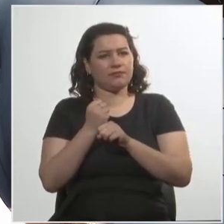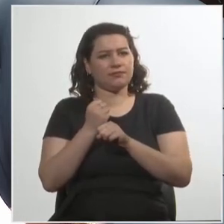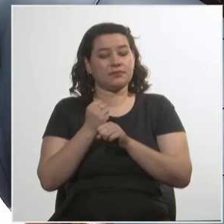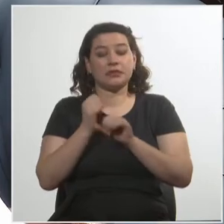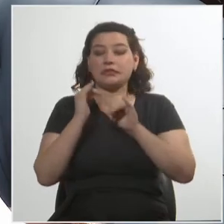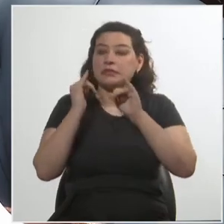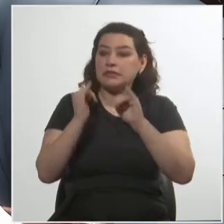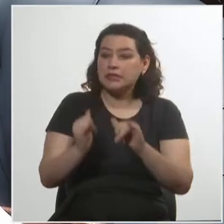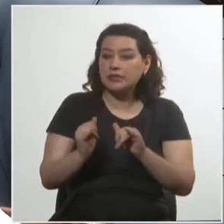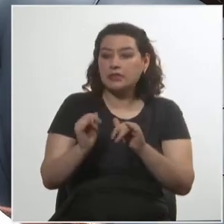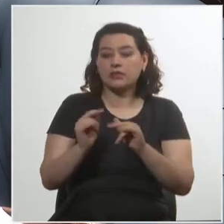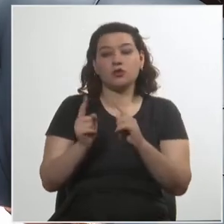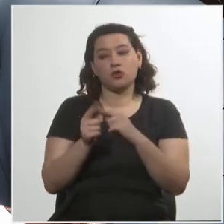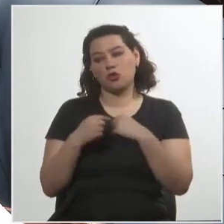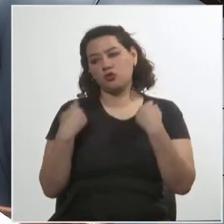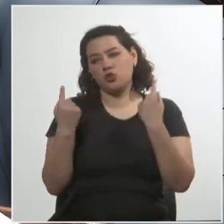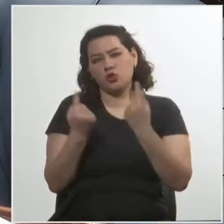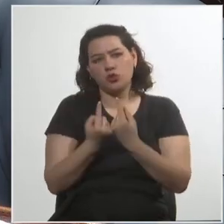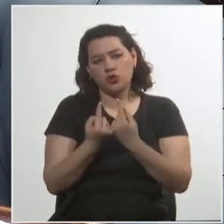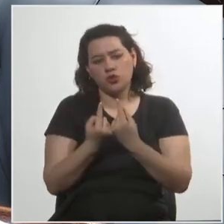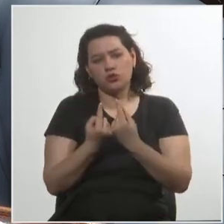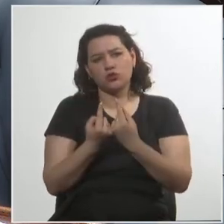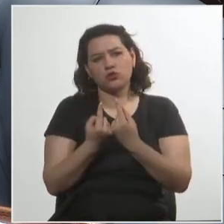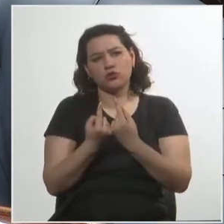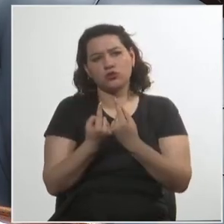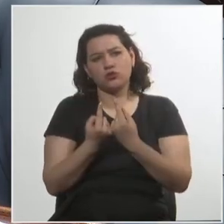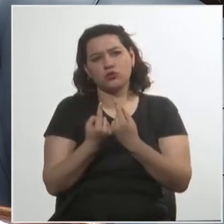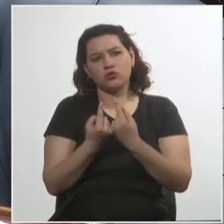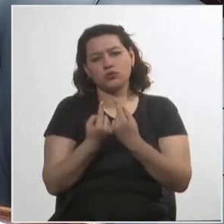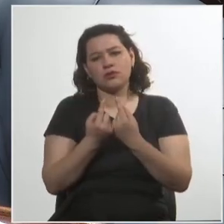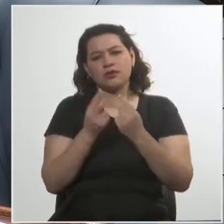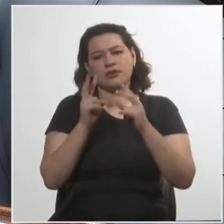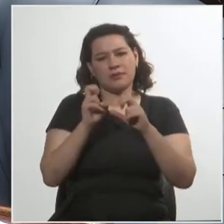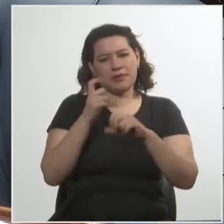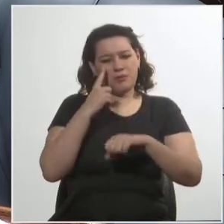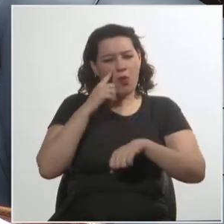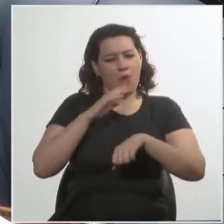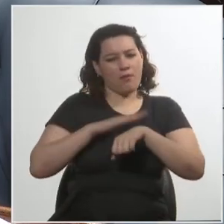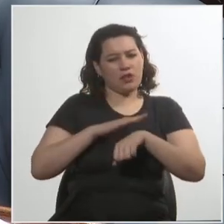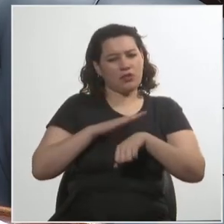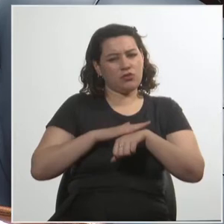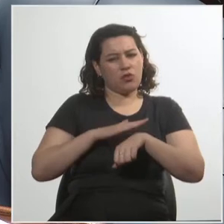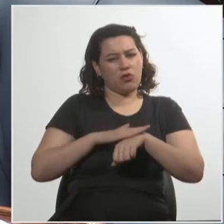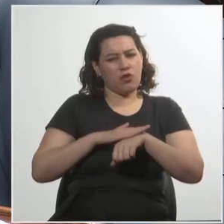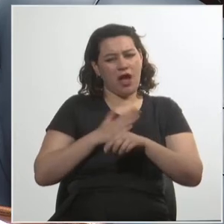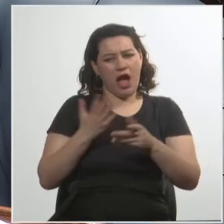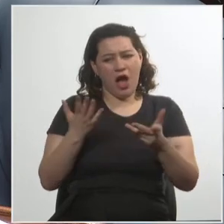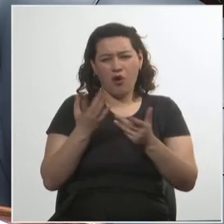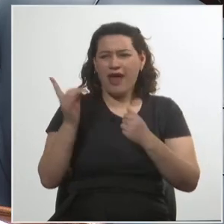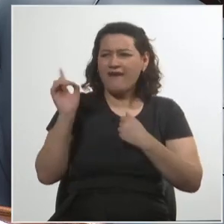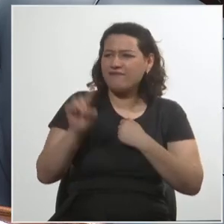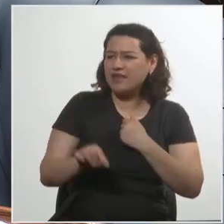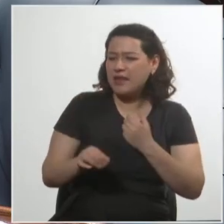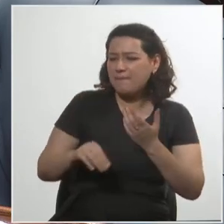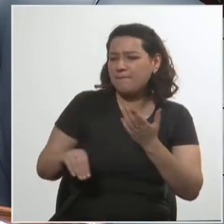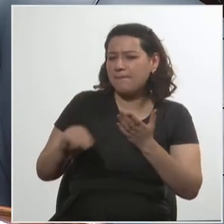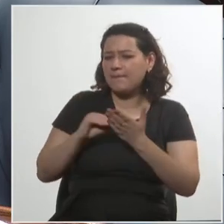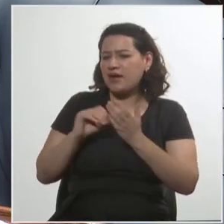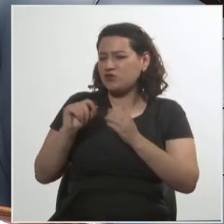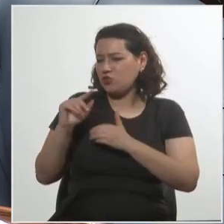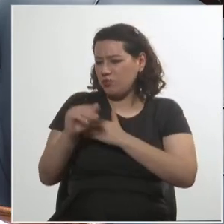si nosotros miramos en términos de oportunidad y el proceso que se siguió Cuando miro la versión